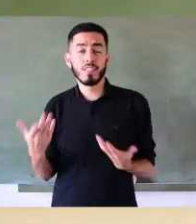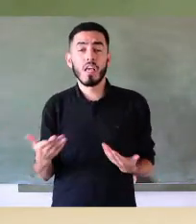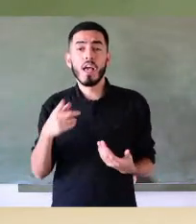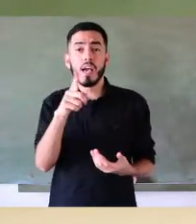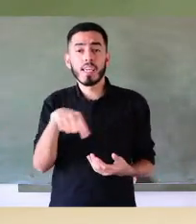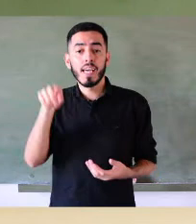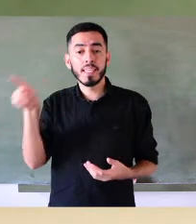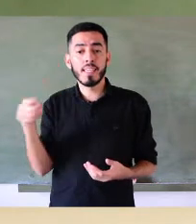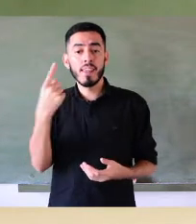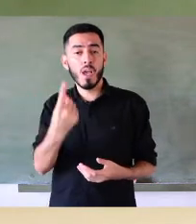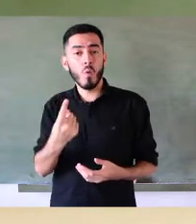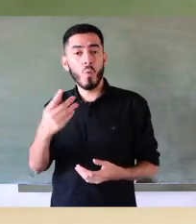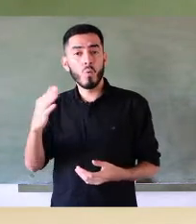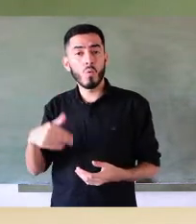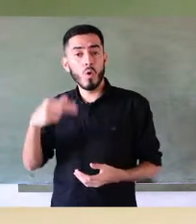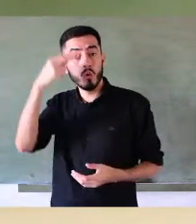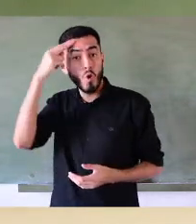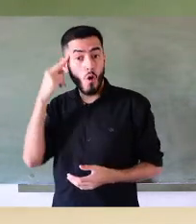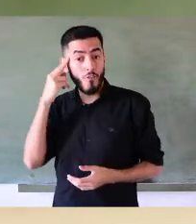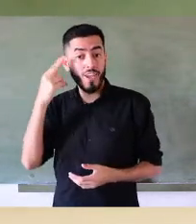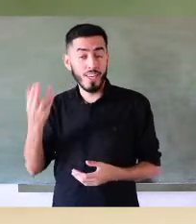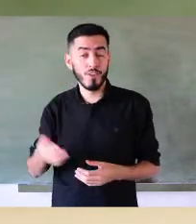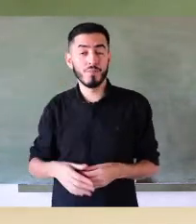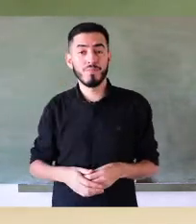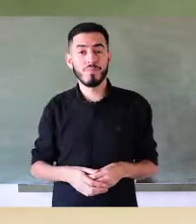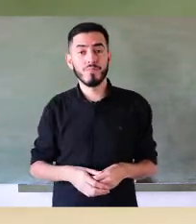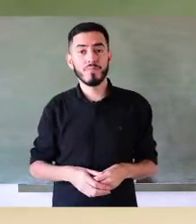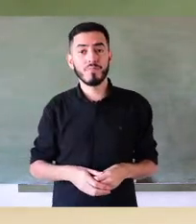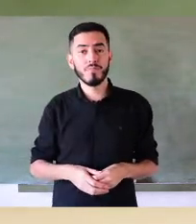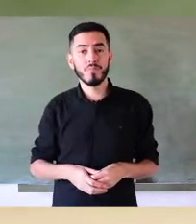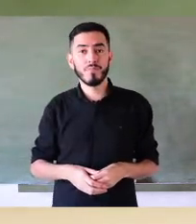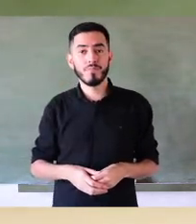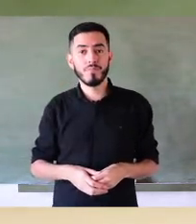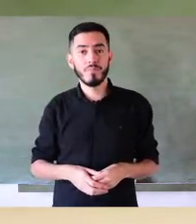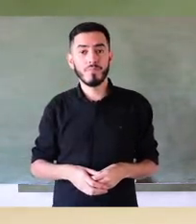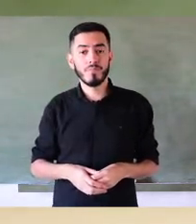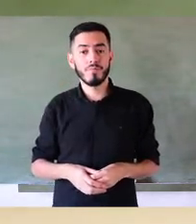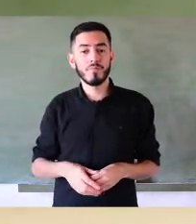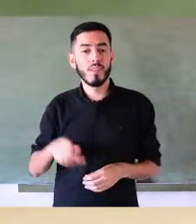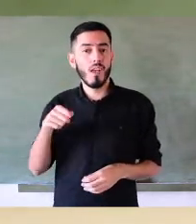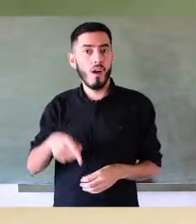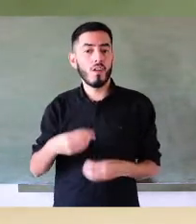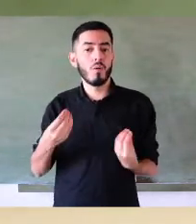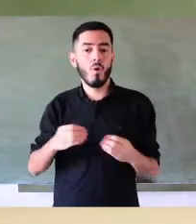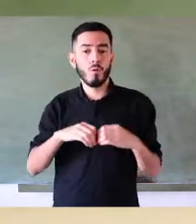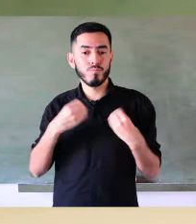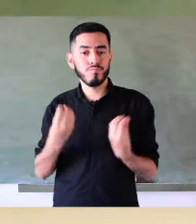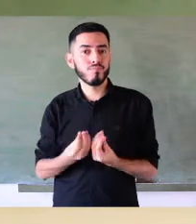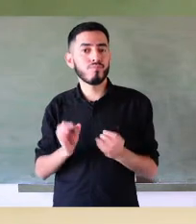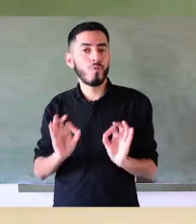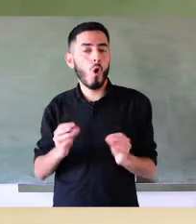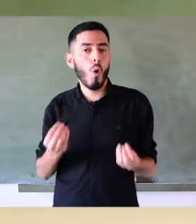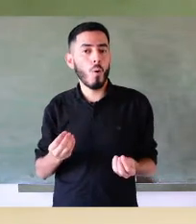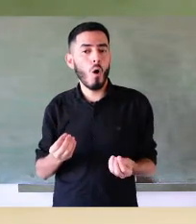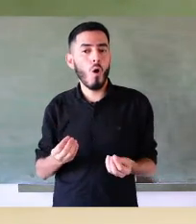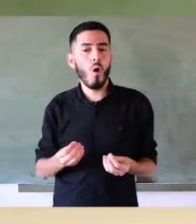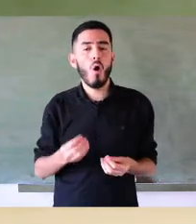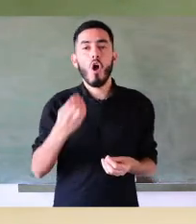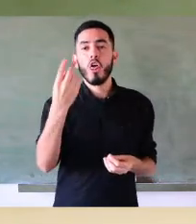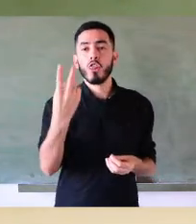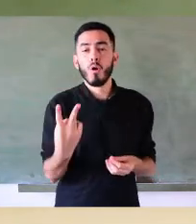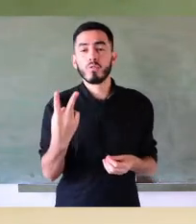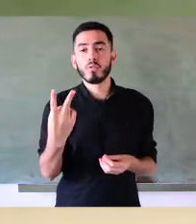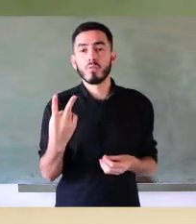resultado de multiplicar 1 por 1 y 9 por 1. Entonces, ahora obtenemos como resultado